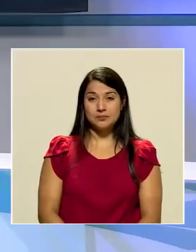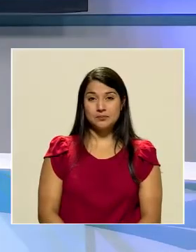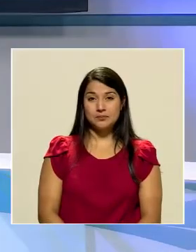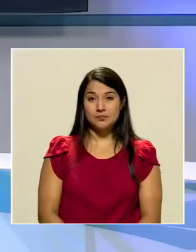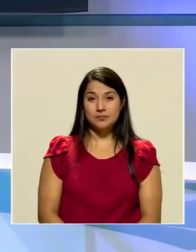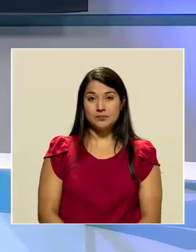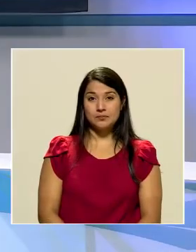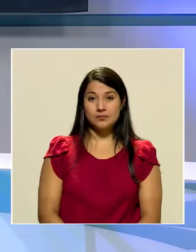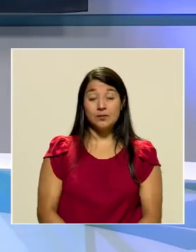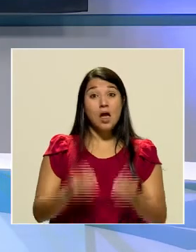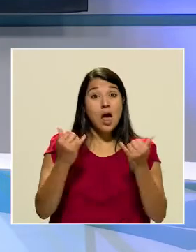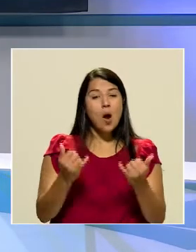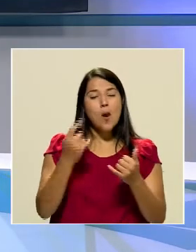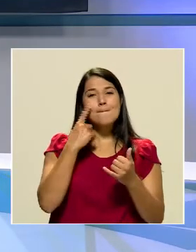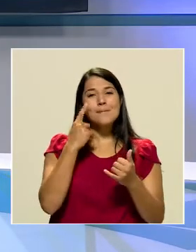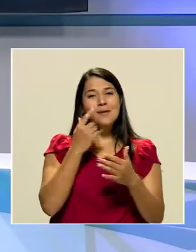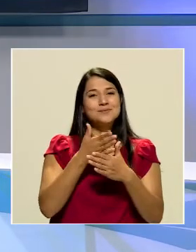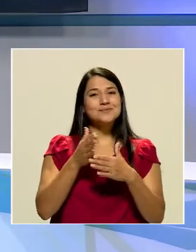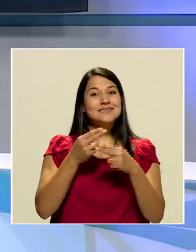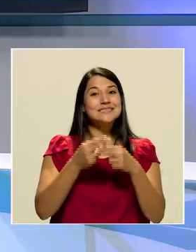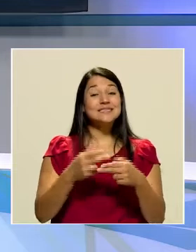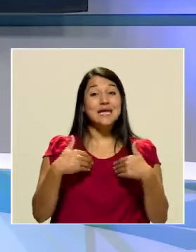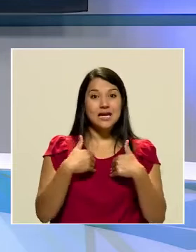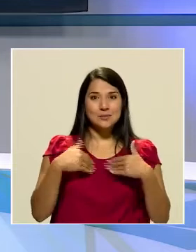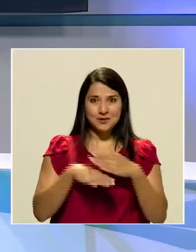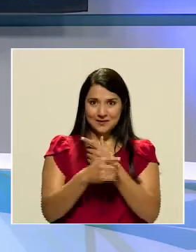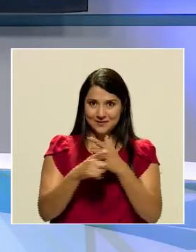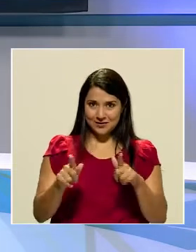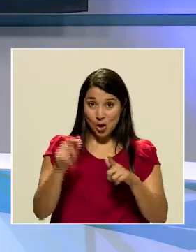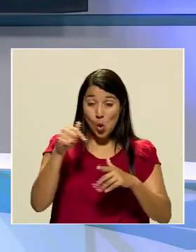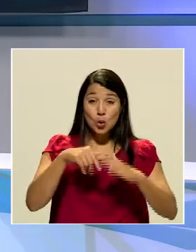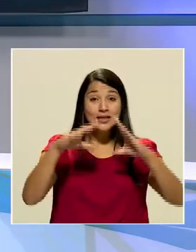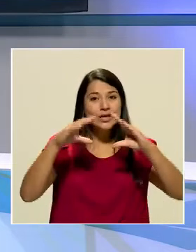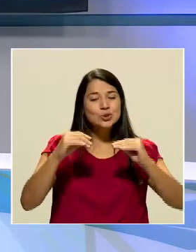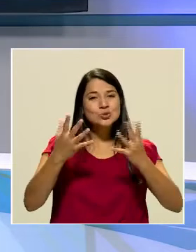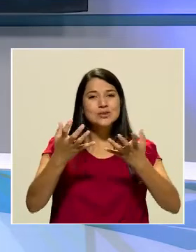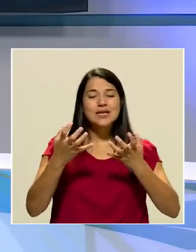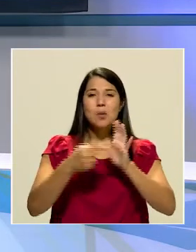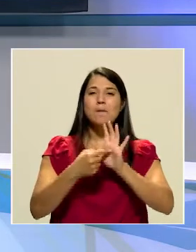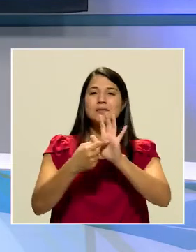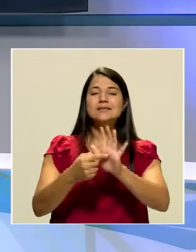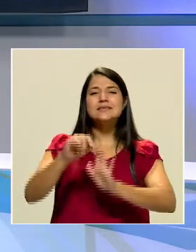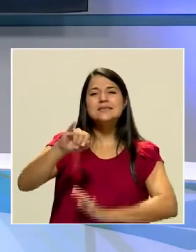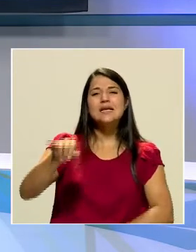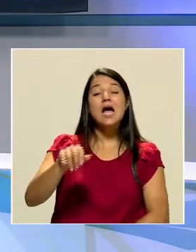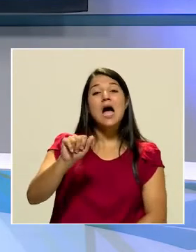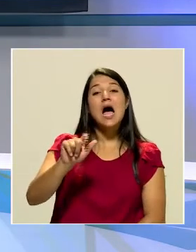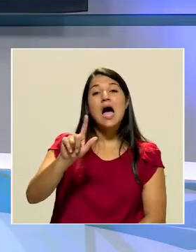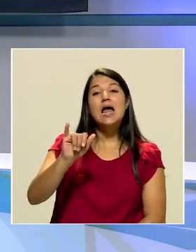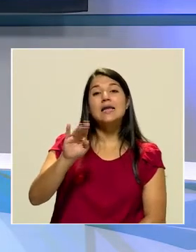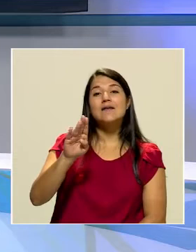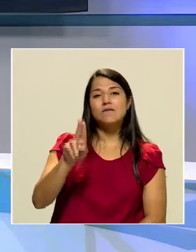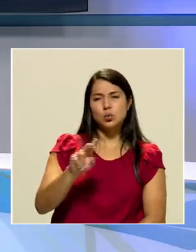Vamos ahora a nuestra sección Animales en Libertad. Esta noche le presentamos al jaribú. Esta especie